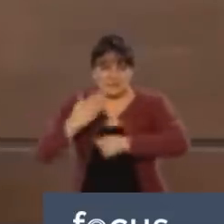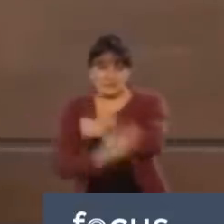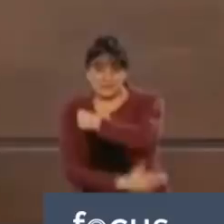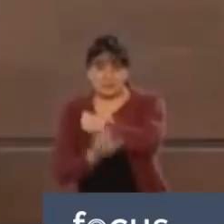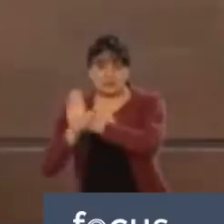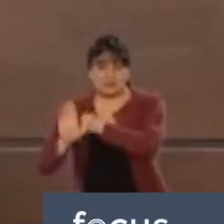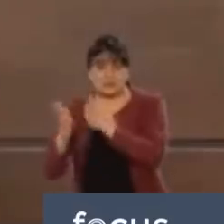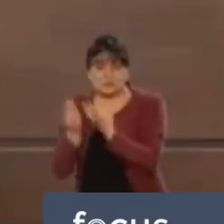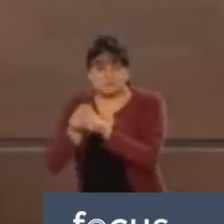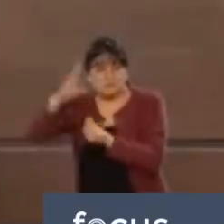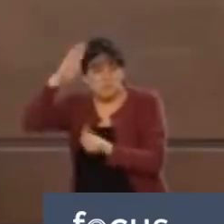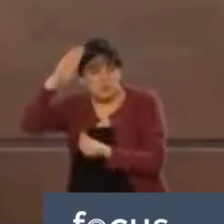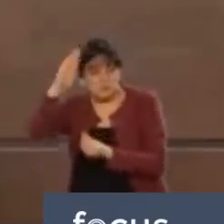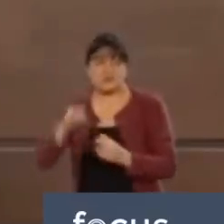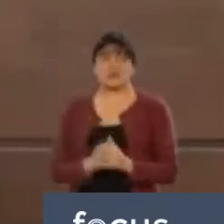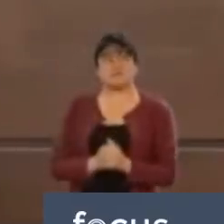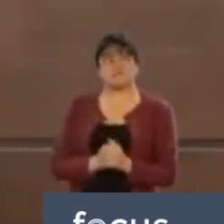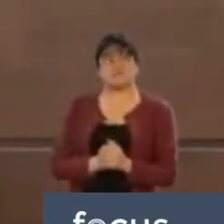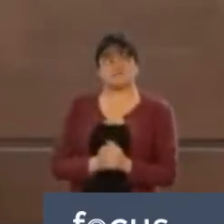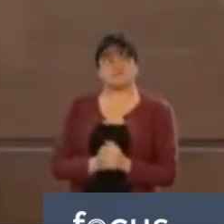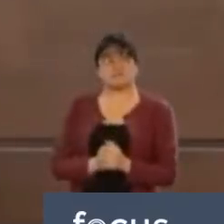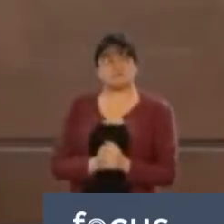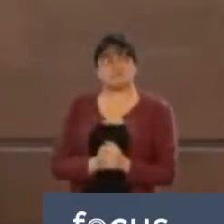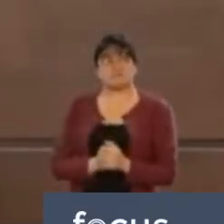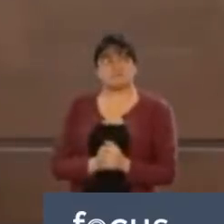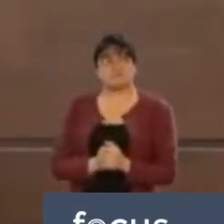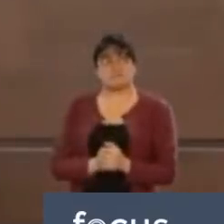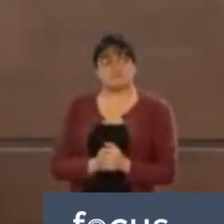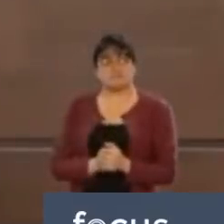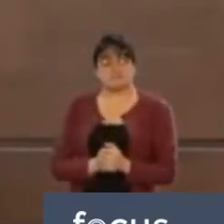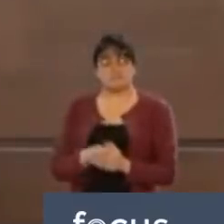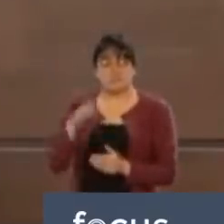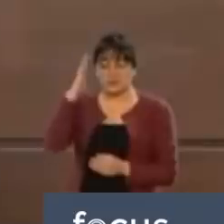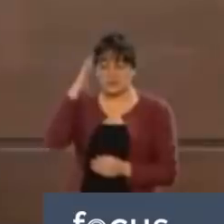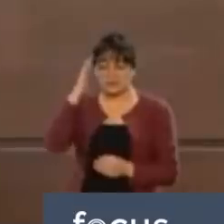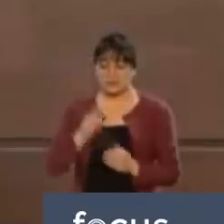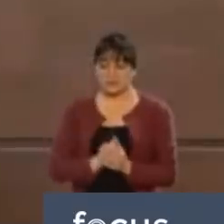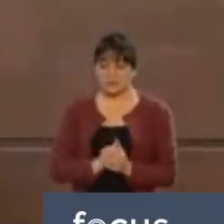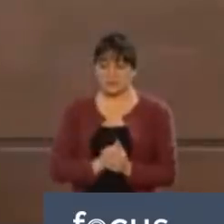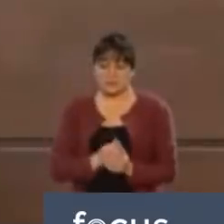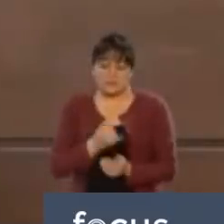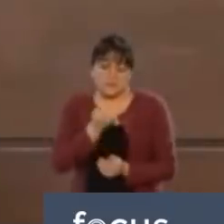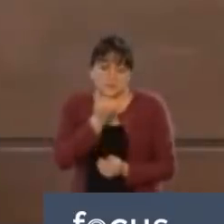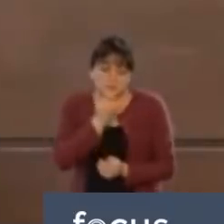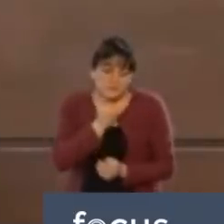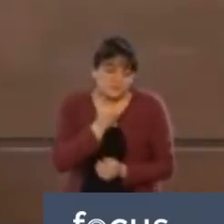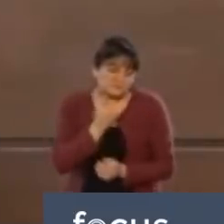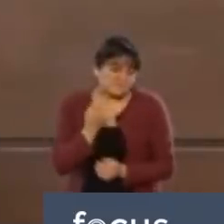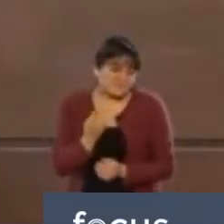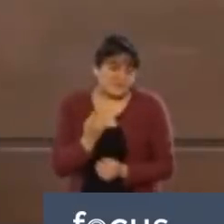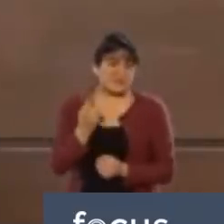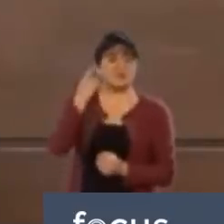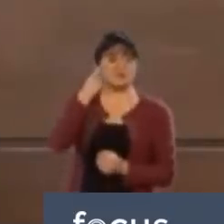Empecemos por una falla tan aparentemente elemental como que en los consejos de seguridad y